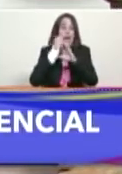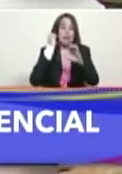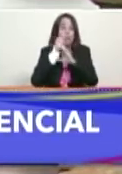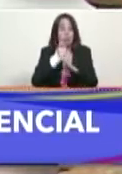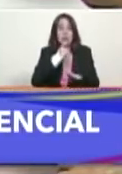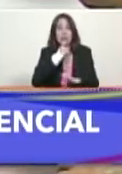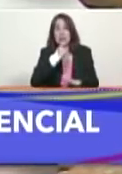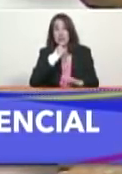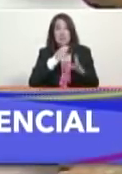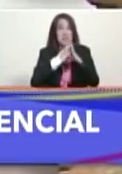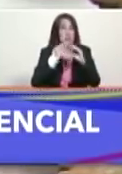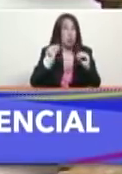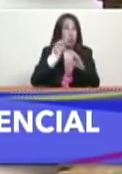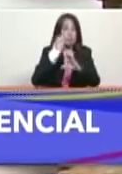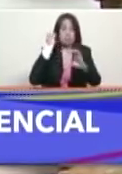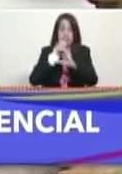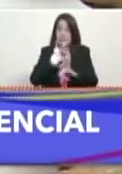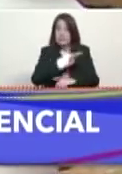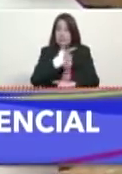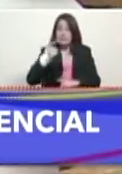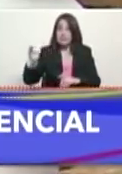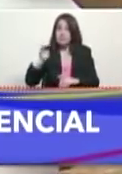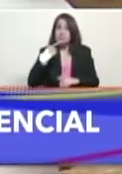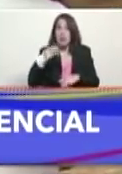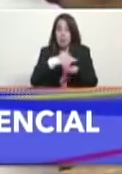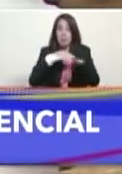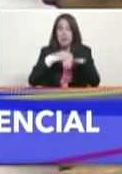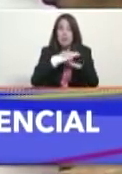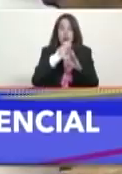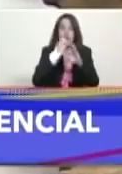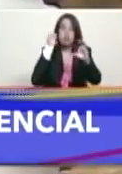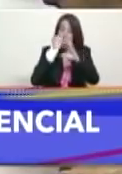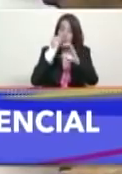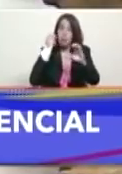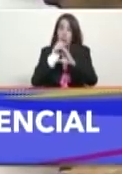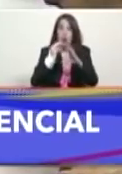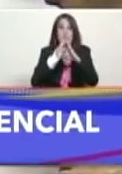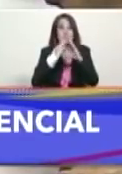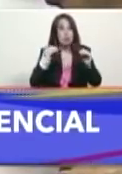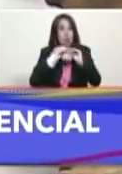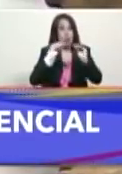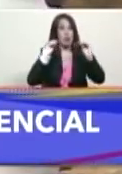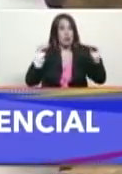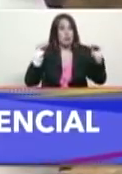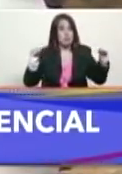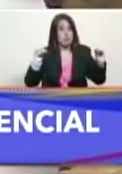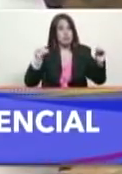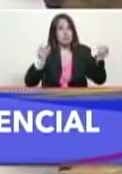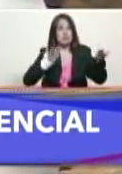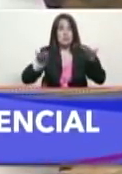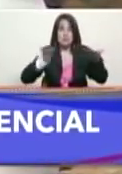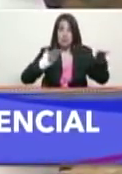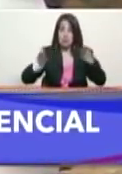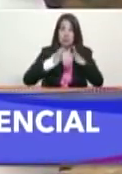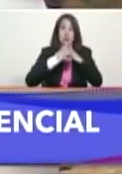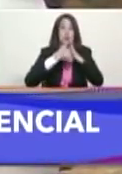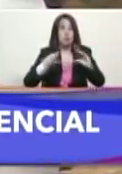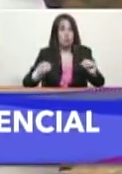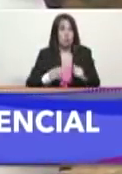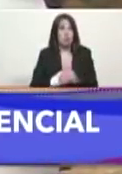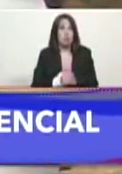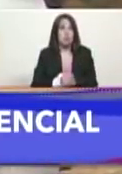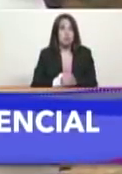Transporte en todos los niveles. Y seguir anunciando el ministro de Transporte, Hipólito Abreu, todo, seguir prestándole el servicio de transporte a nuestro pueblo. Y